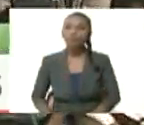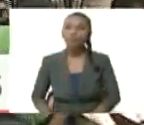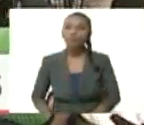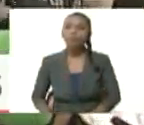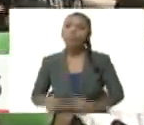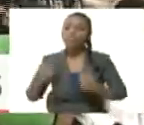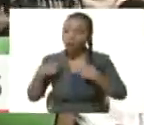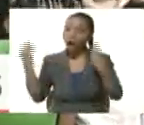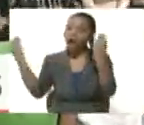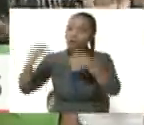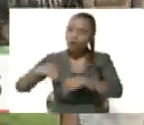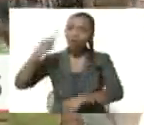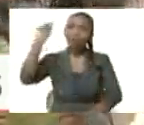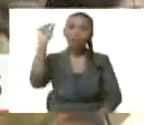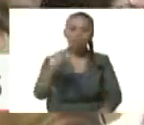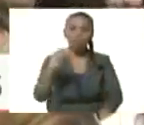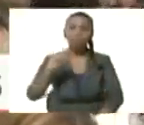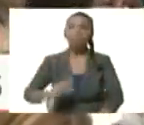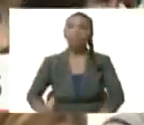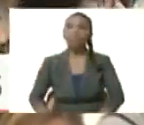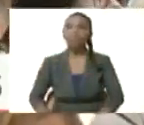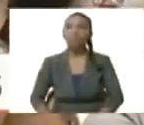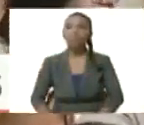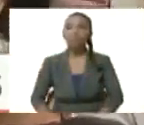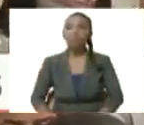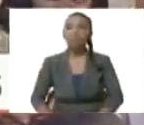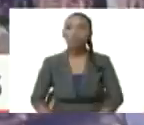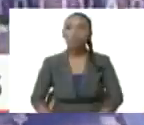Estoy de acuerdo también